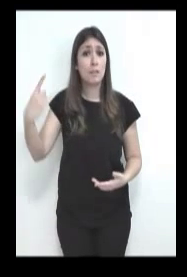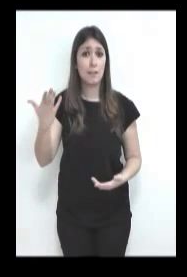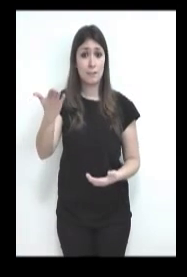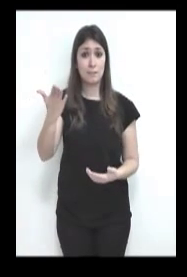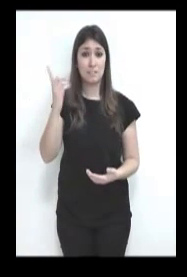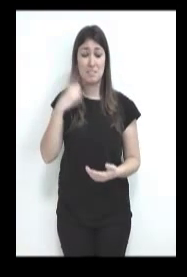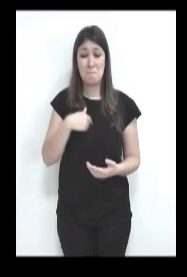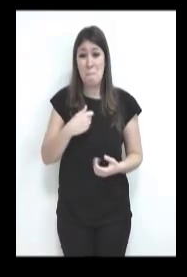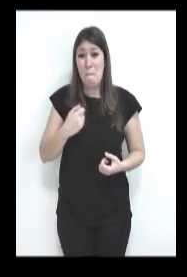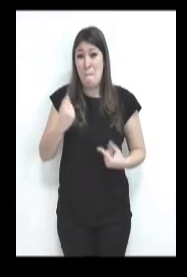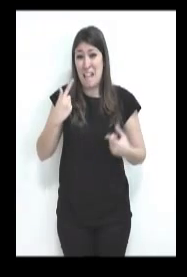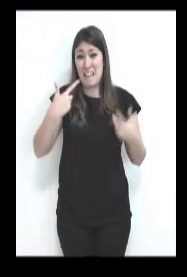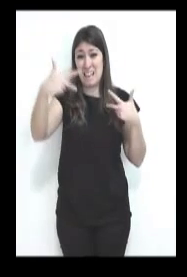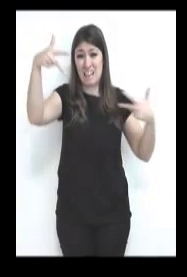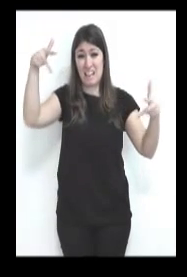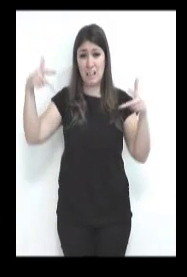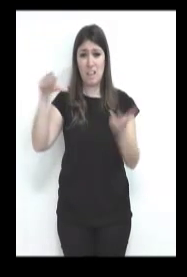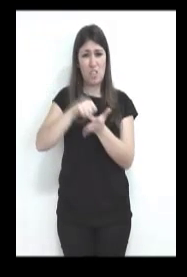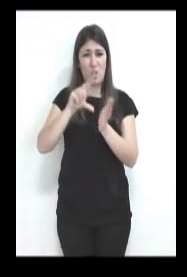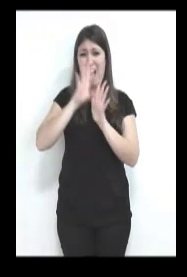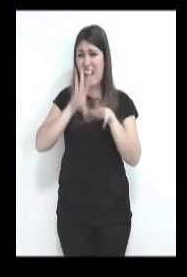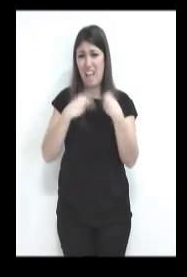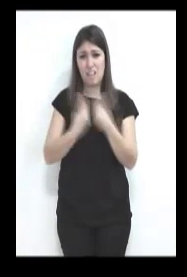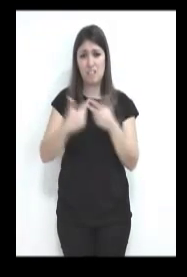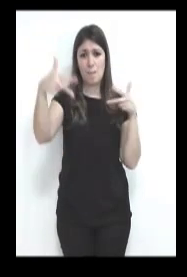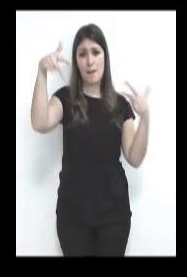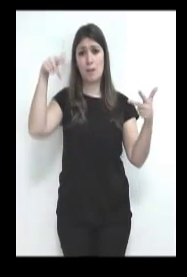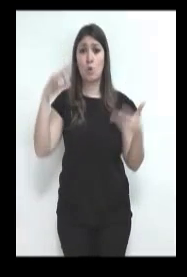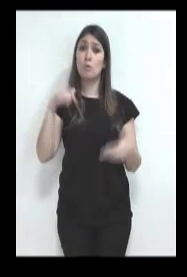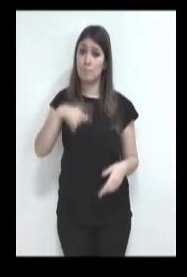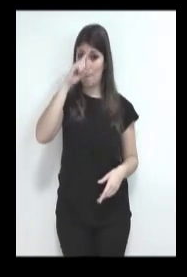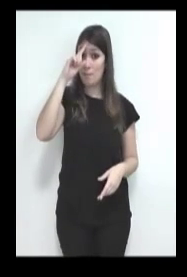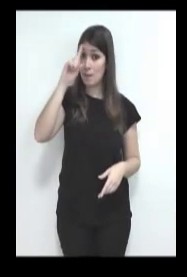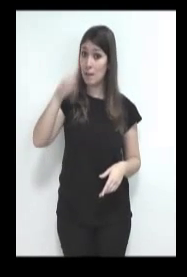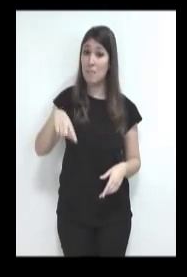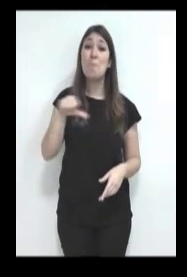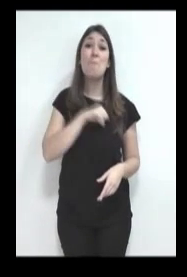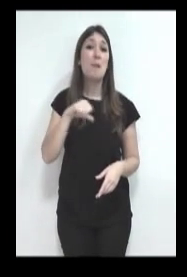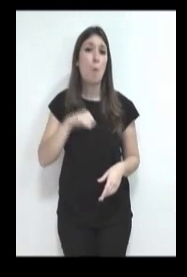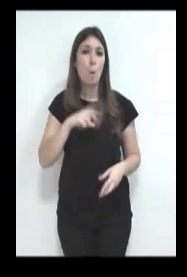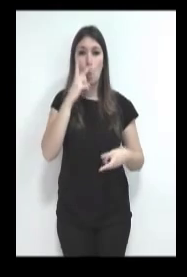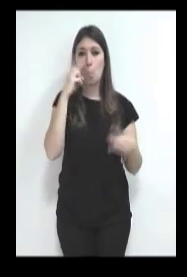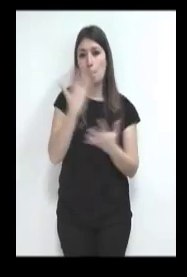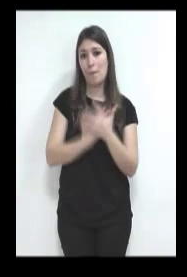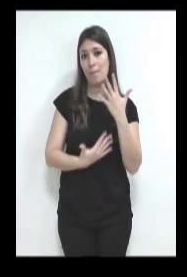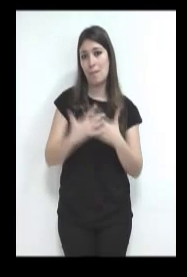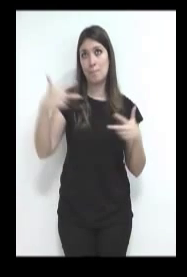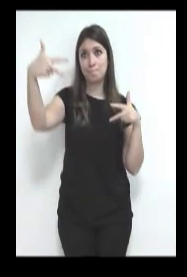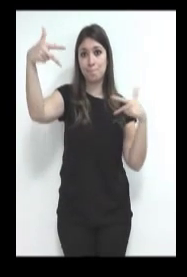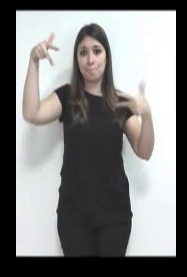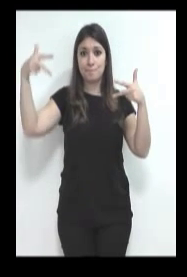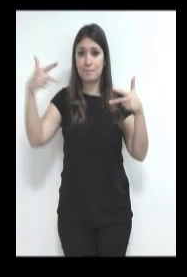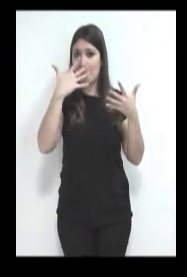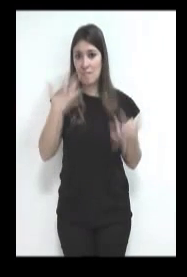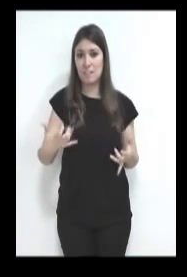los miles de cámaras que tiene la ciudad o otras ciudades, o Madrid mismo, privadas, públicas, mixtas,